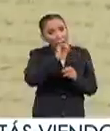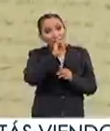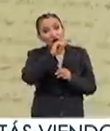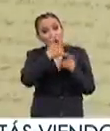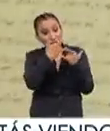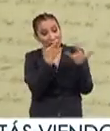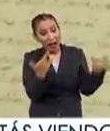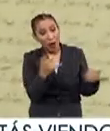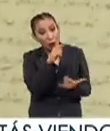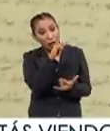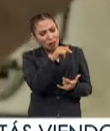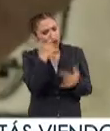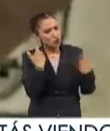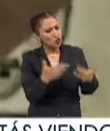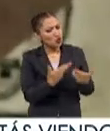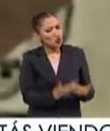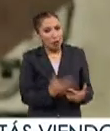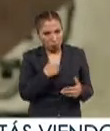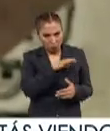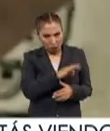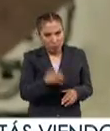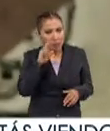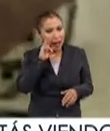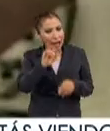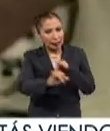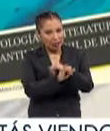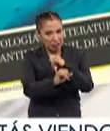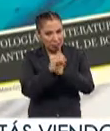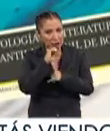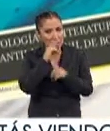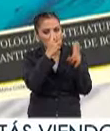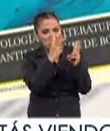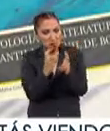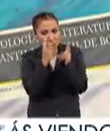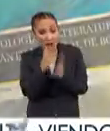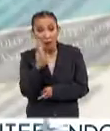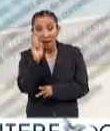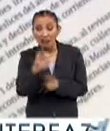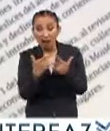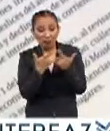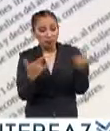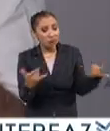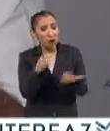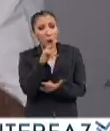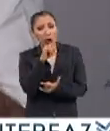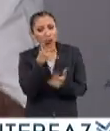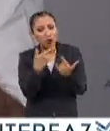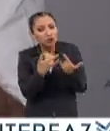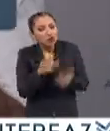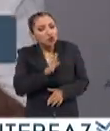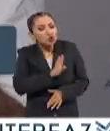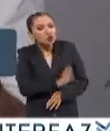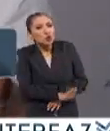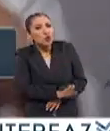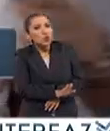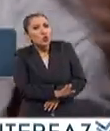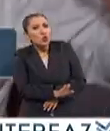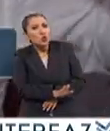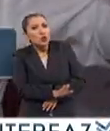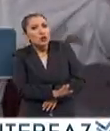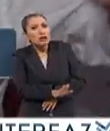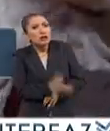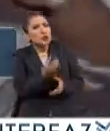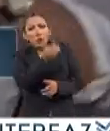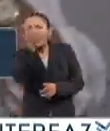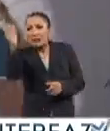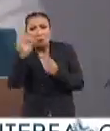de cuentos, que además estará disponible en formato digital. Realmente el cuento refleja la historia, ¿no?